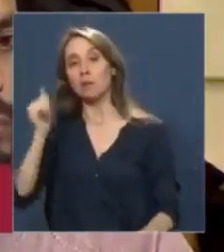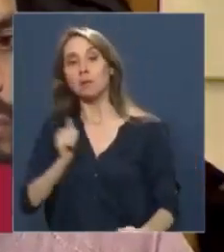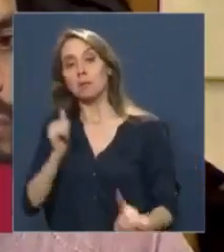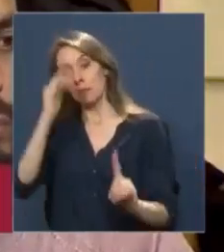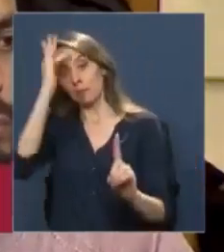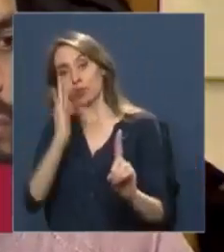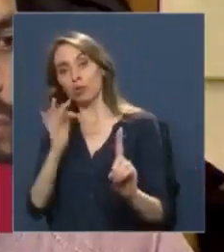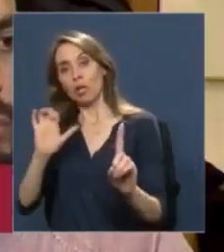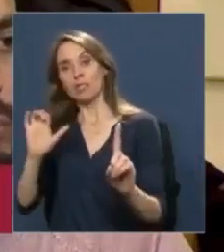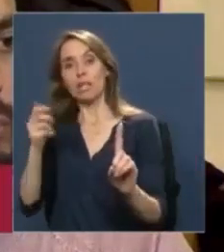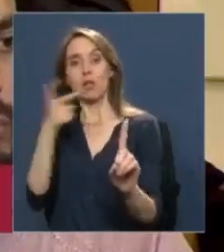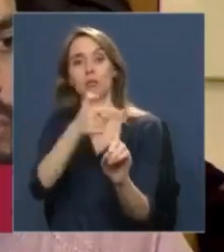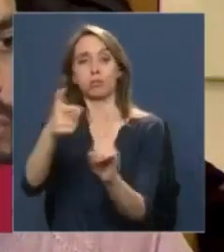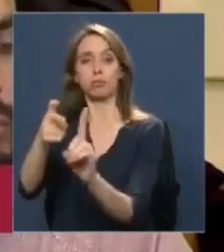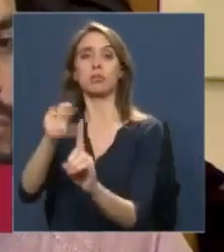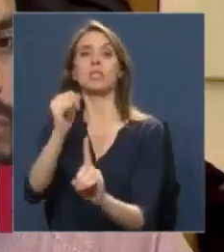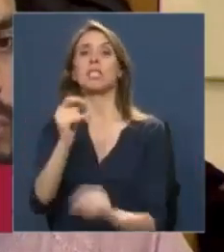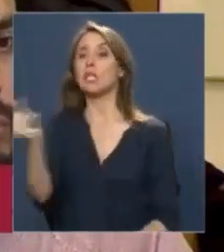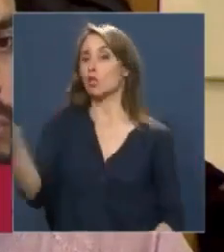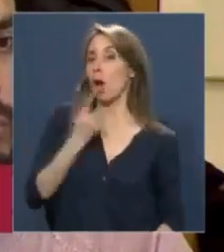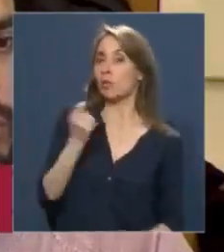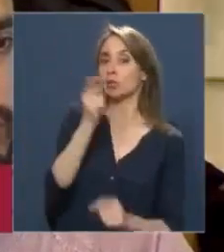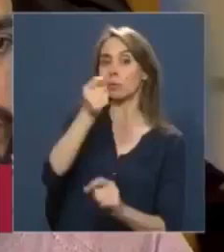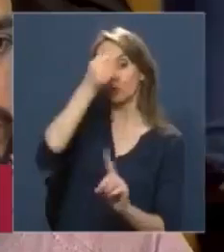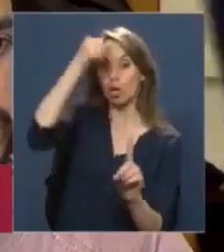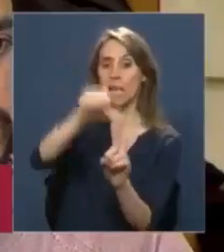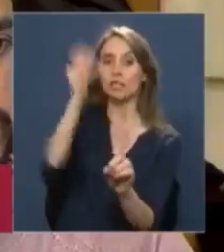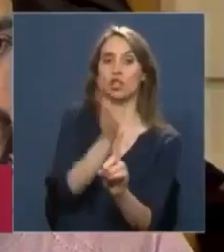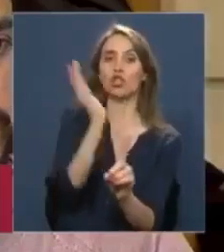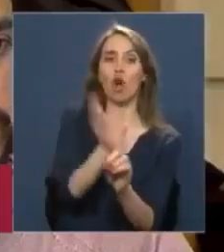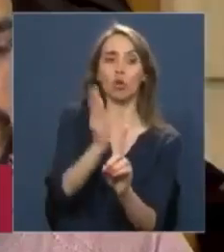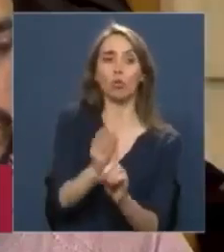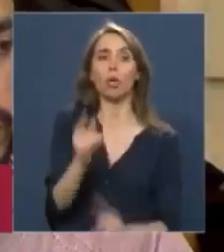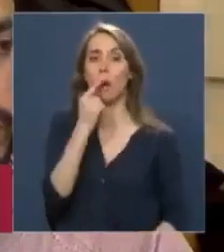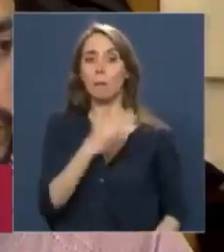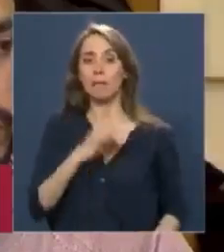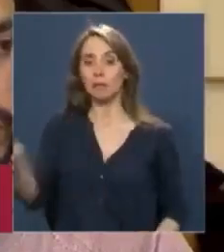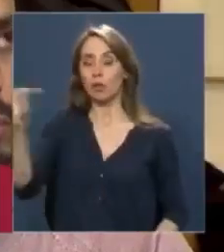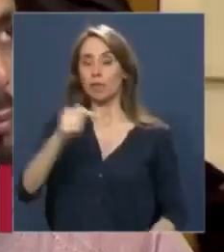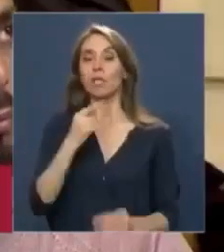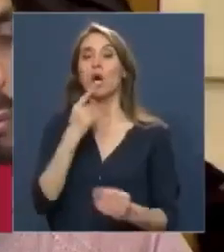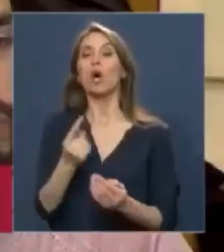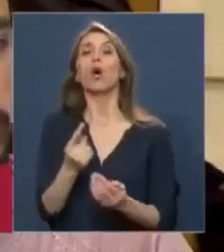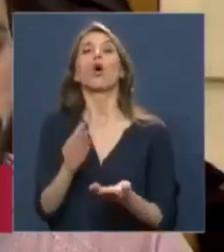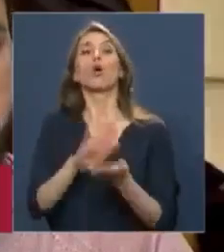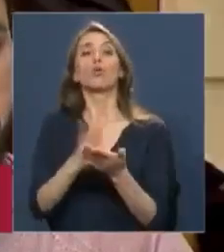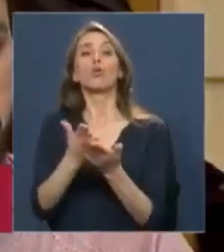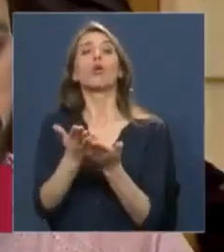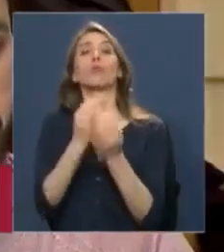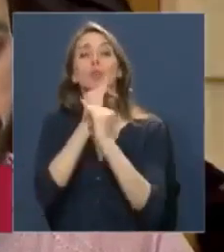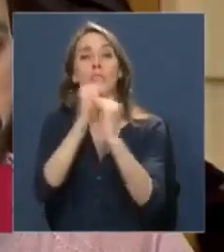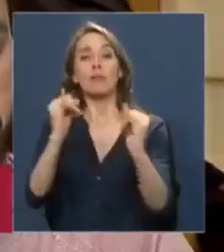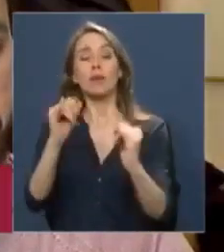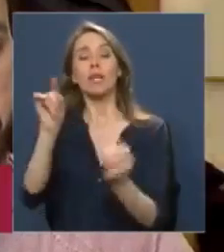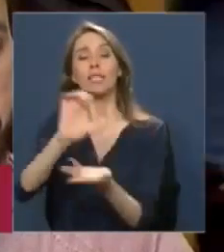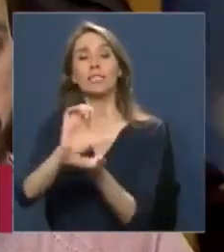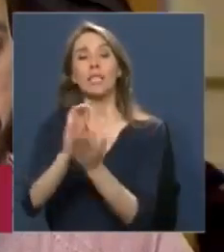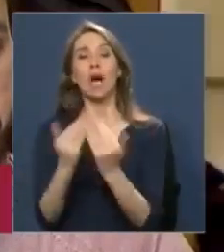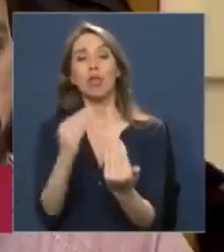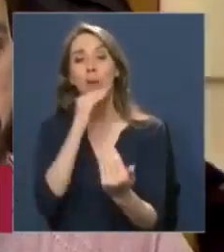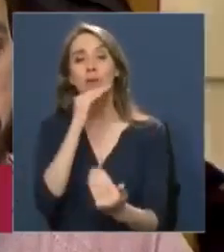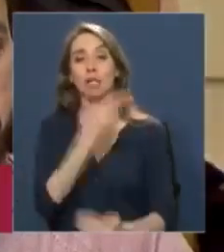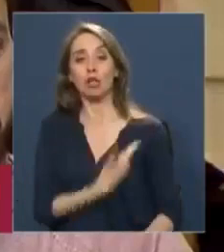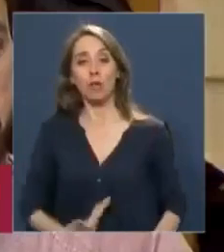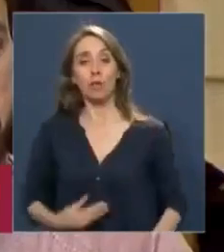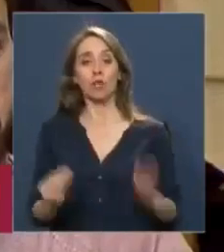y tenemos denuncias por tortura. Ministro, usted hoy día fue citado a dar cuenta sobre el estado de emergencia que ustedes como gobierno declararon hace 5 días. Y